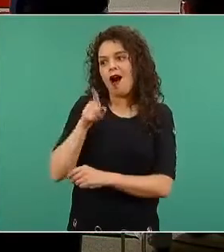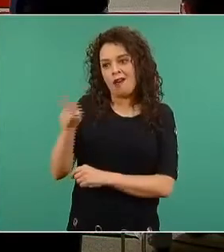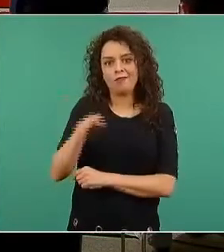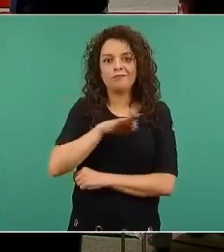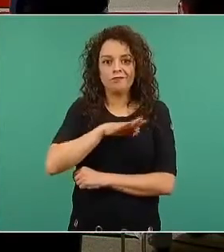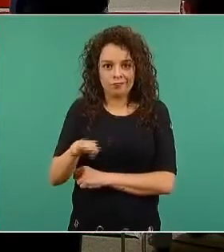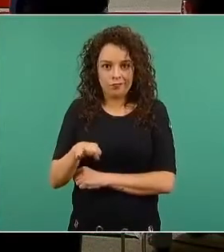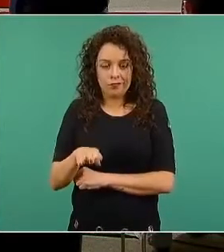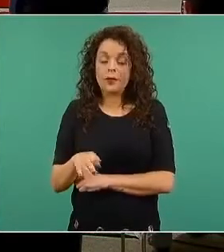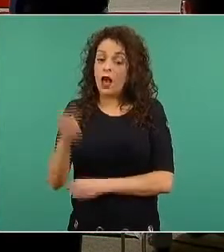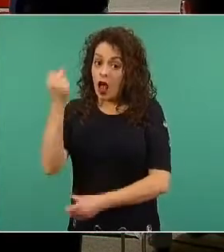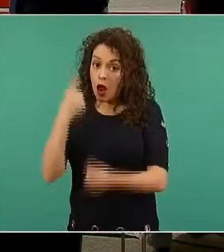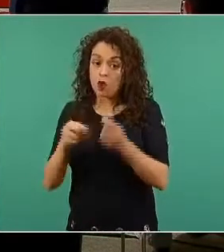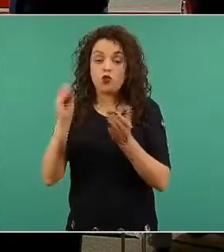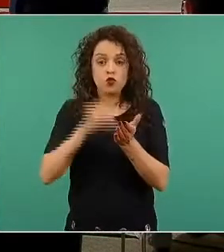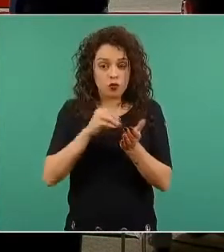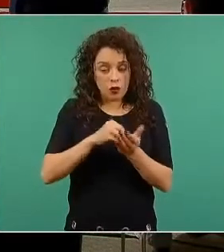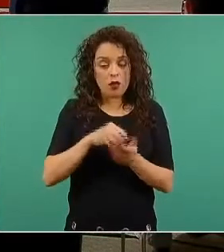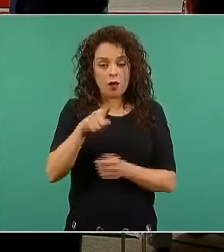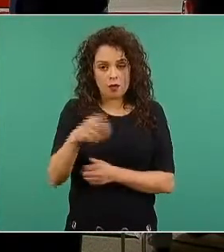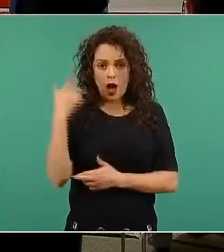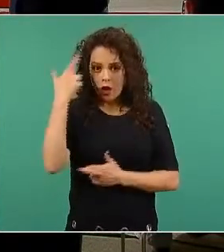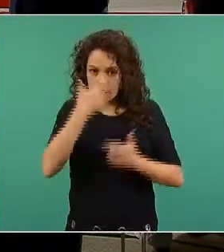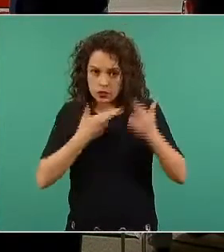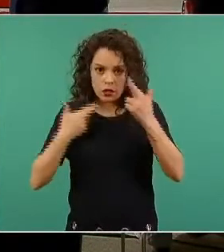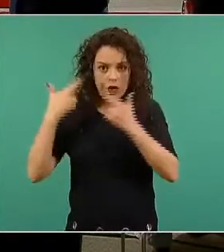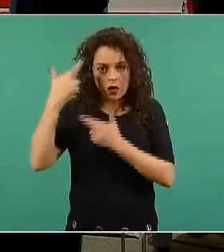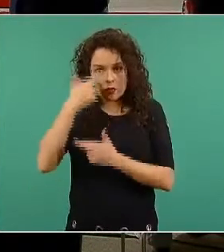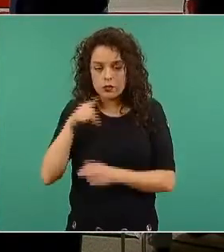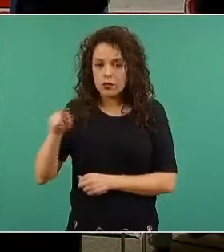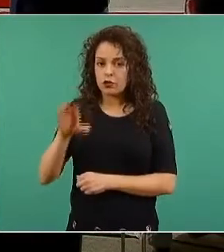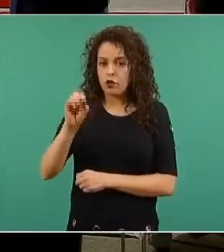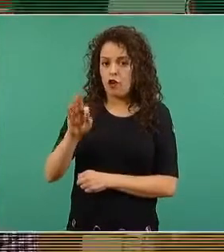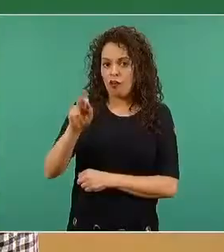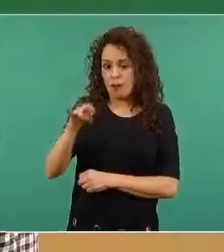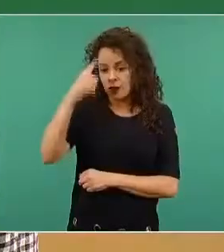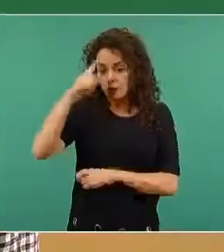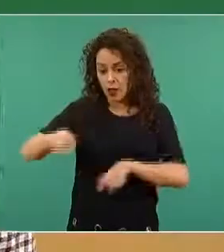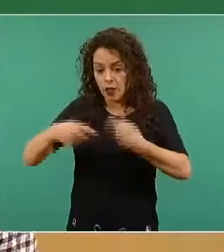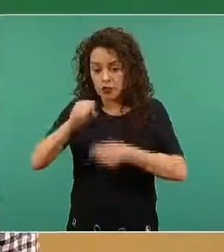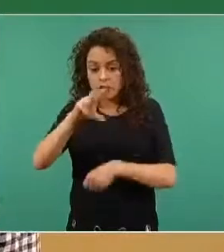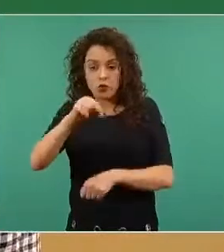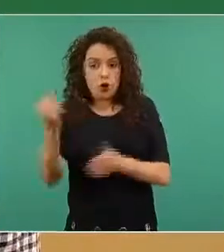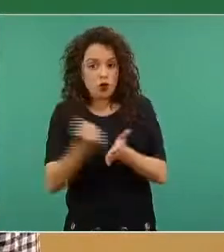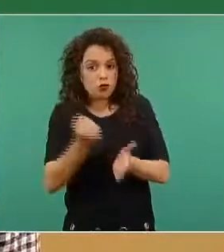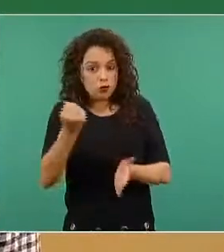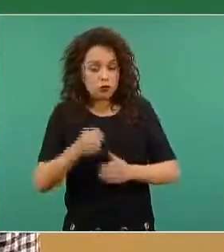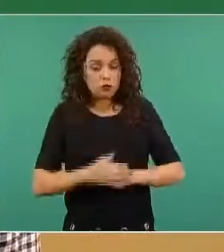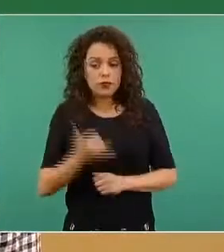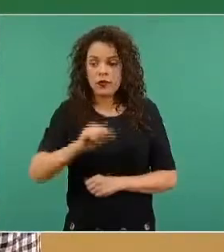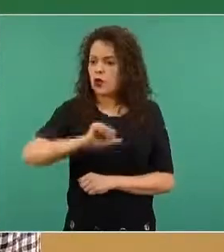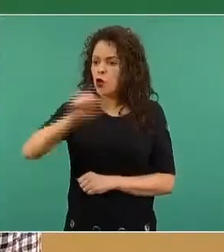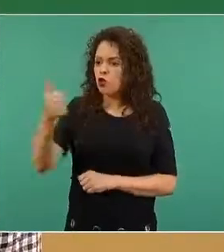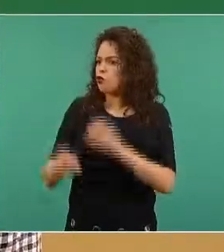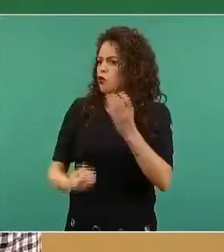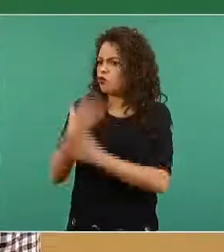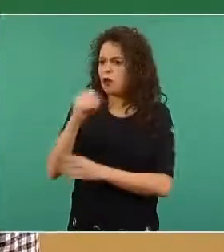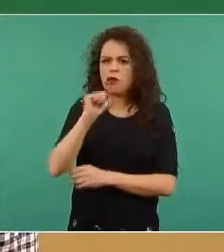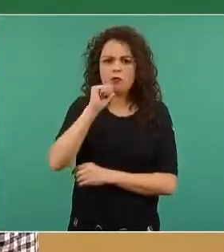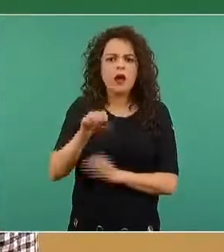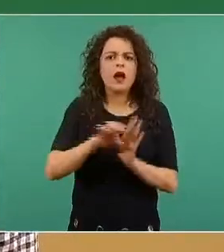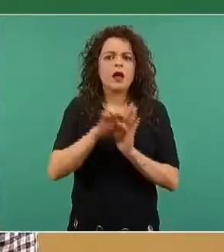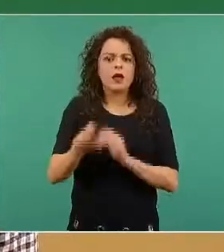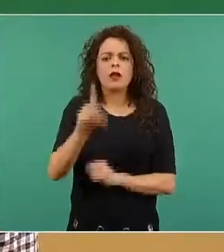algunos todavía en revisión por parte de COFEPRIS respecto a su posible autorización sanitaria, y otros que no son nada novedosos, como